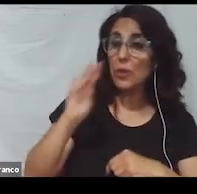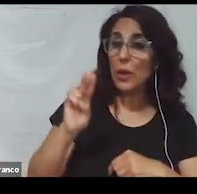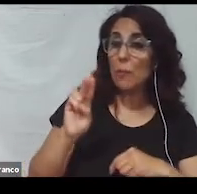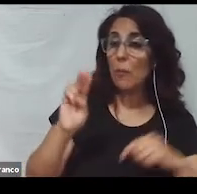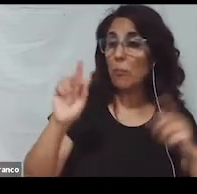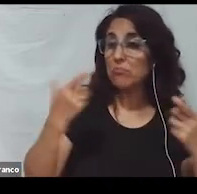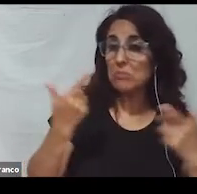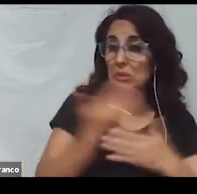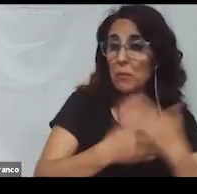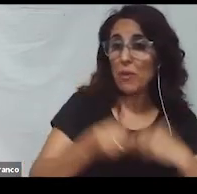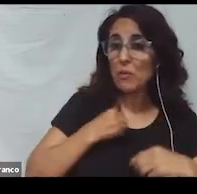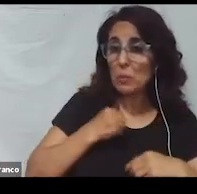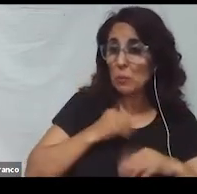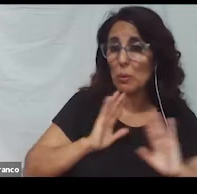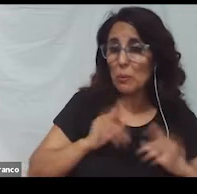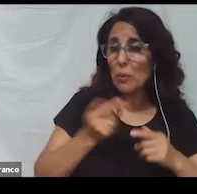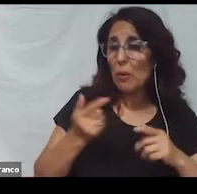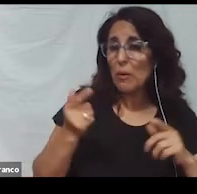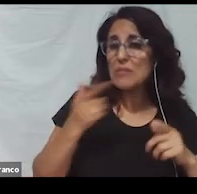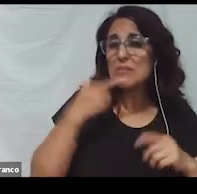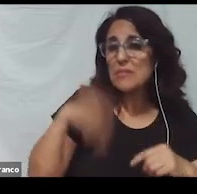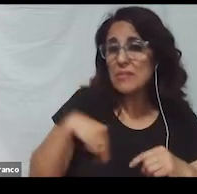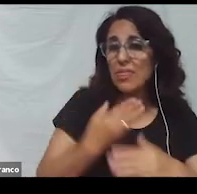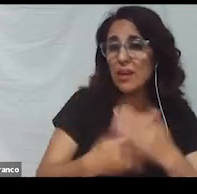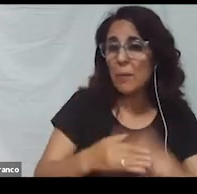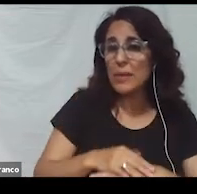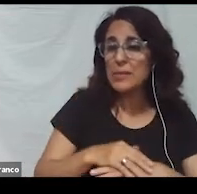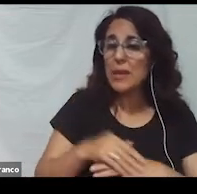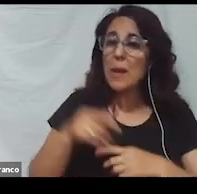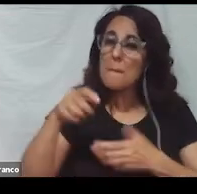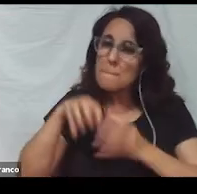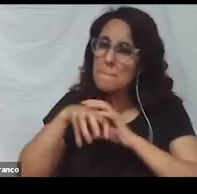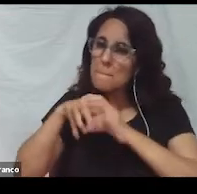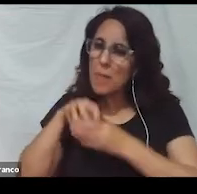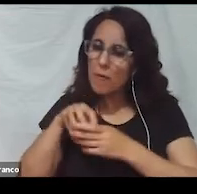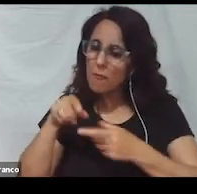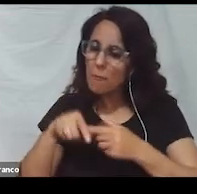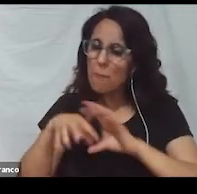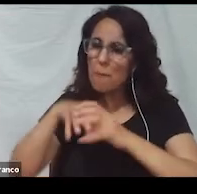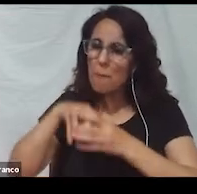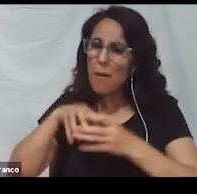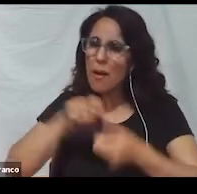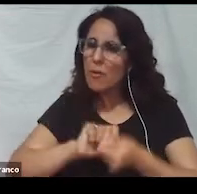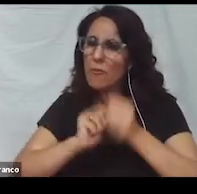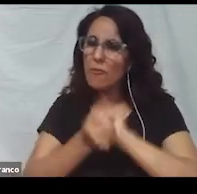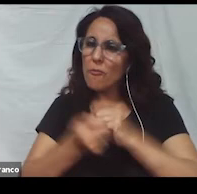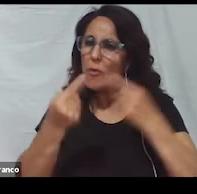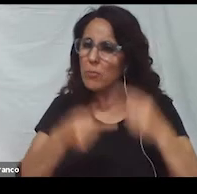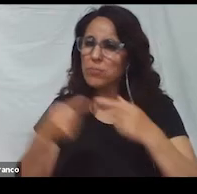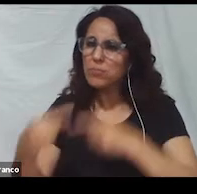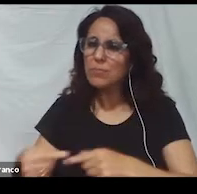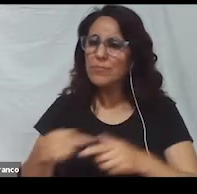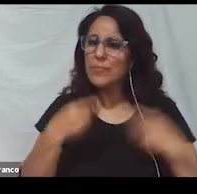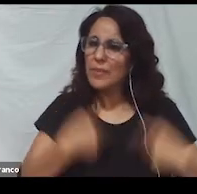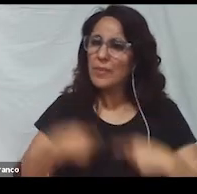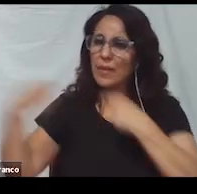estamos acostumbrados, por ejemplo, a utilizar el celular de una manera, ponemos la mano de cierta manera, los dedos de cierta manera, pero